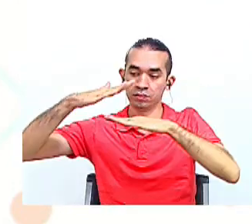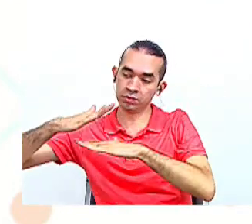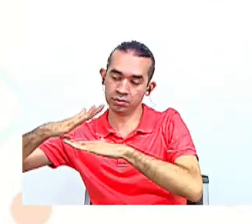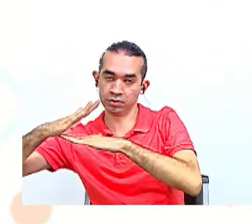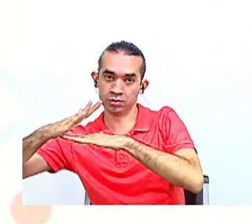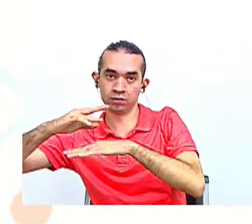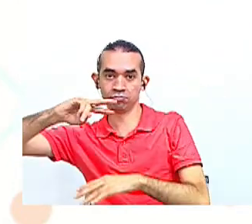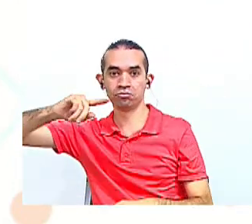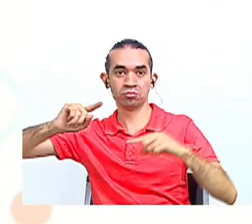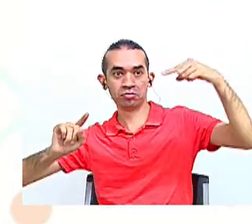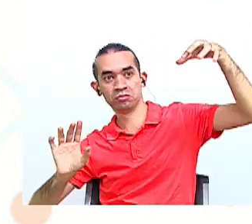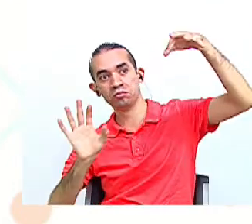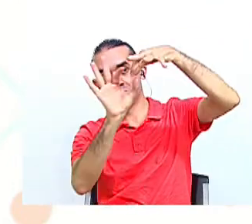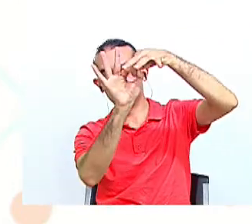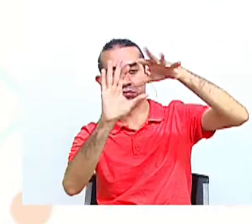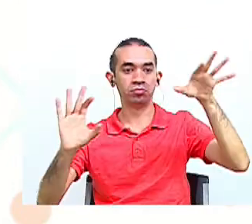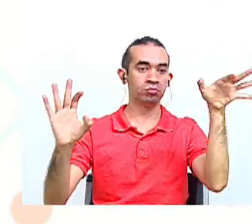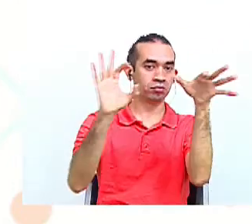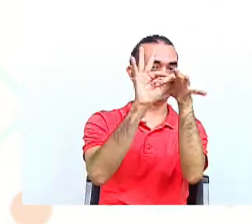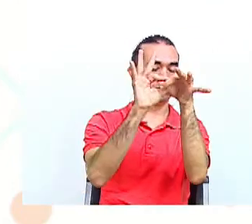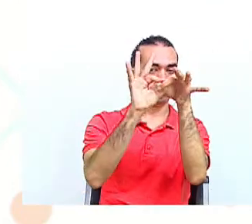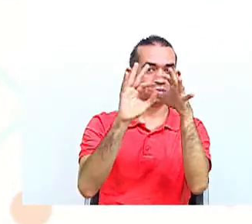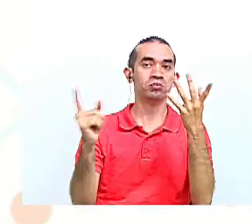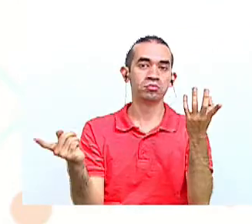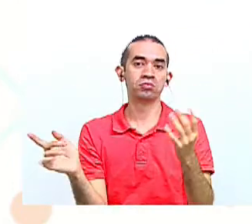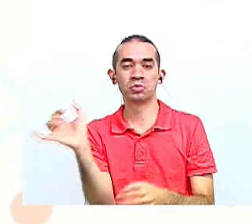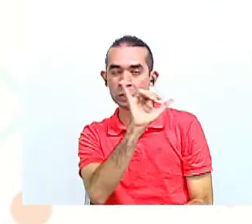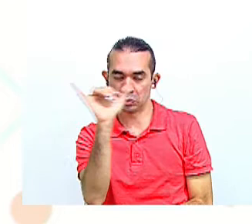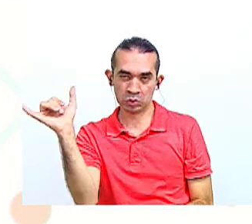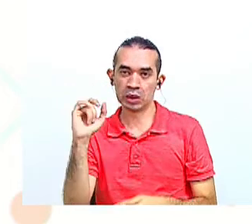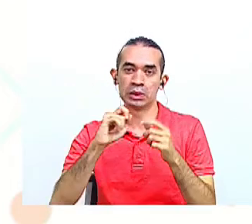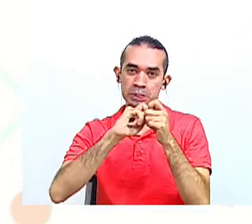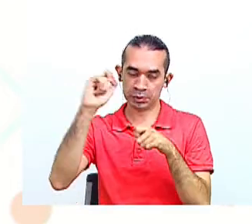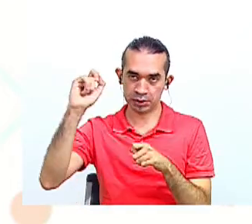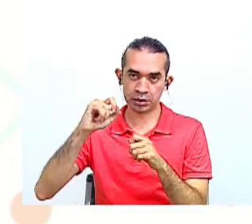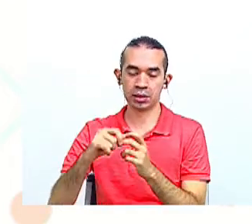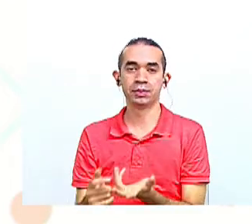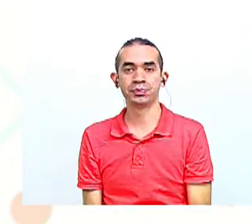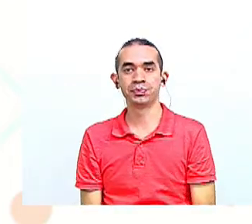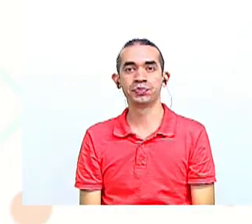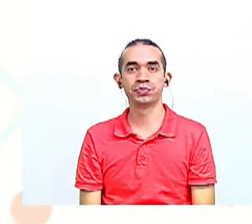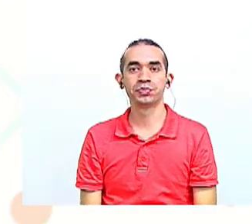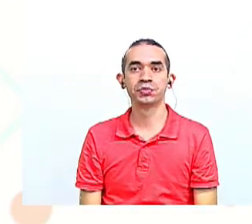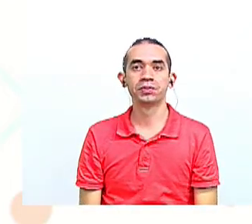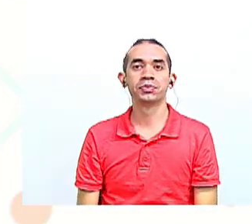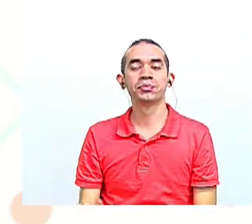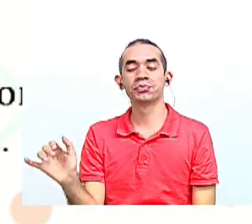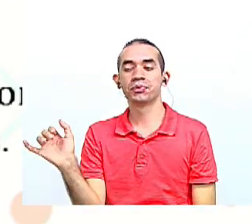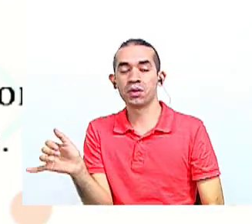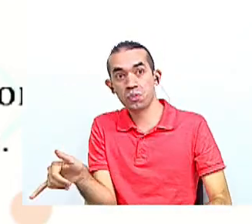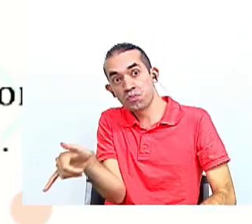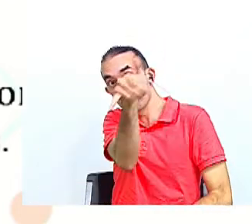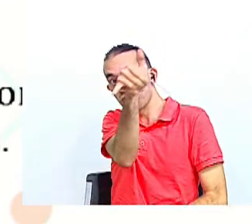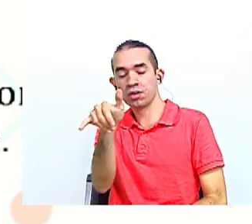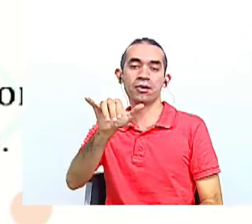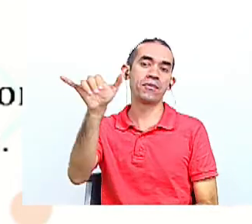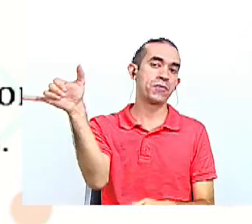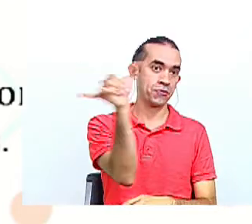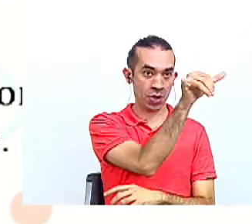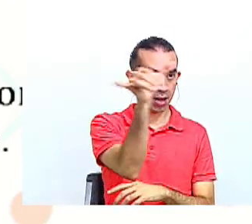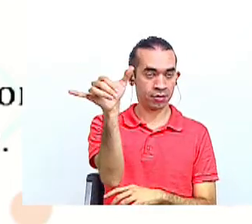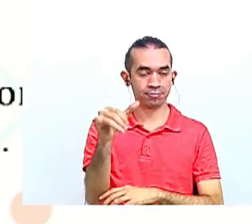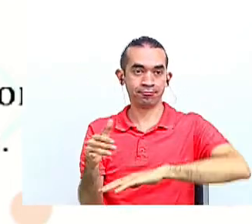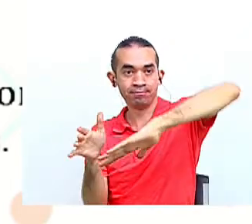CBD y del ángulo ADB van a ser congruentes porque ellos